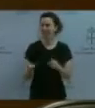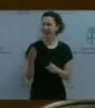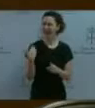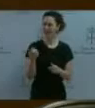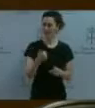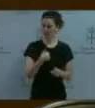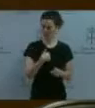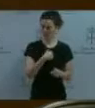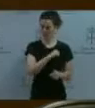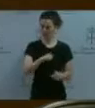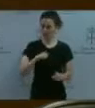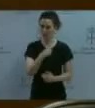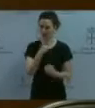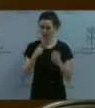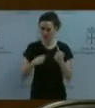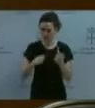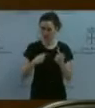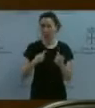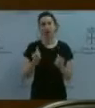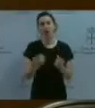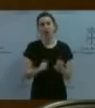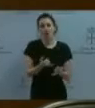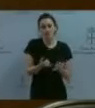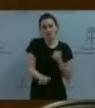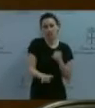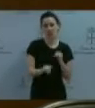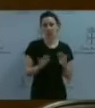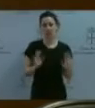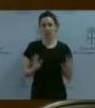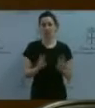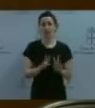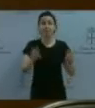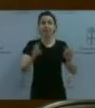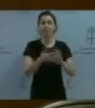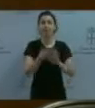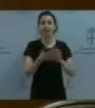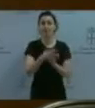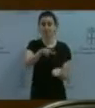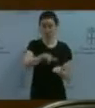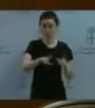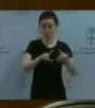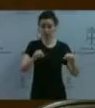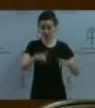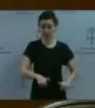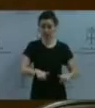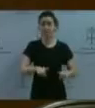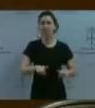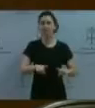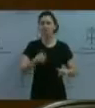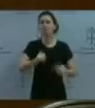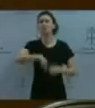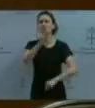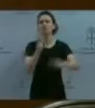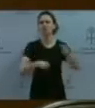importancia que le dan los ciudadanos a que se hable el bable en esta Cámara, pues hice una pequeña encuesta a la que respondieron casi 400